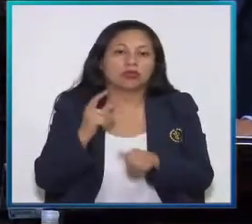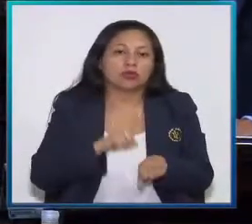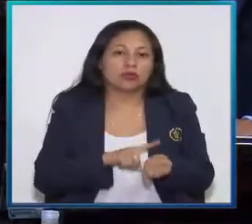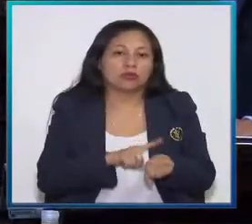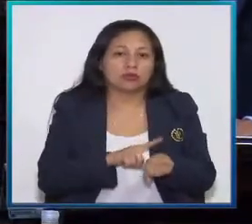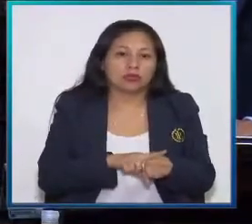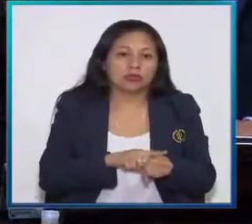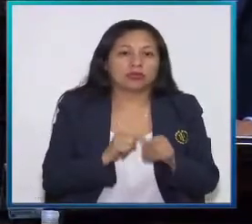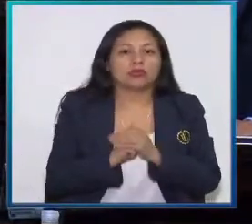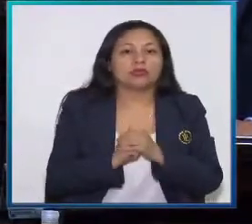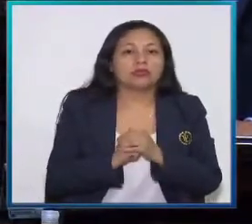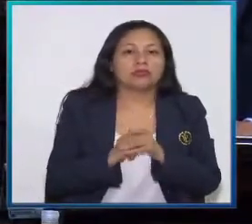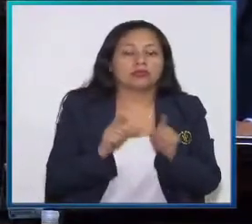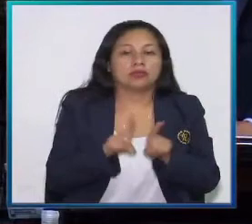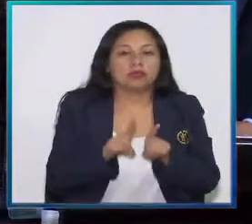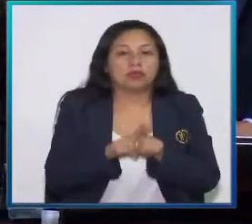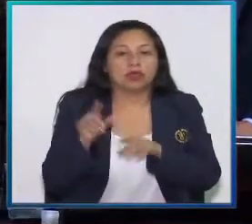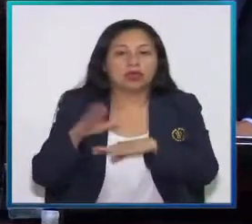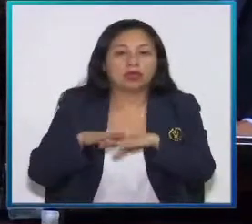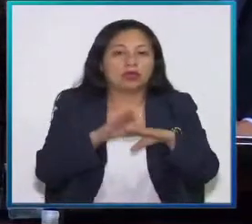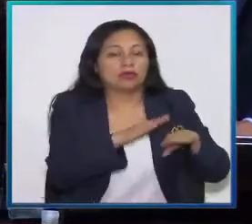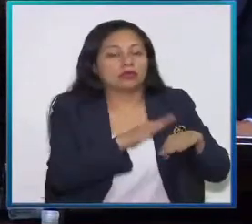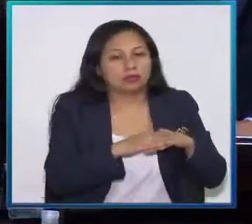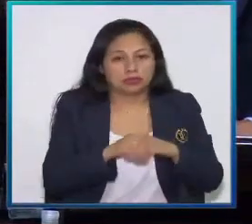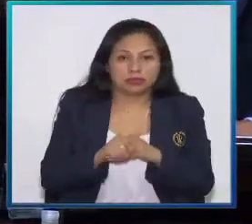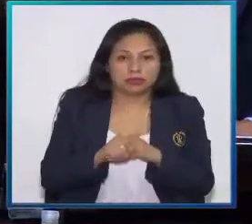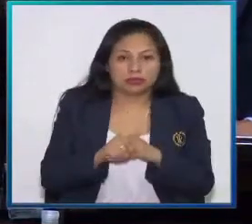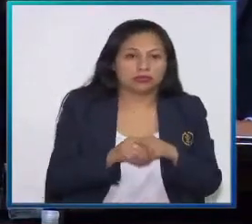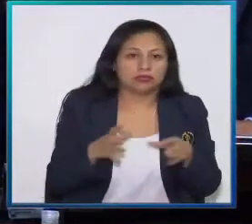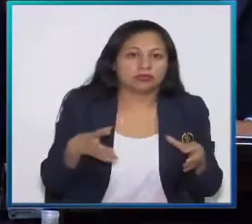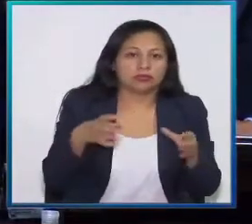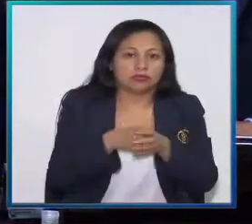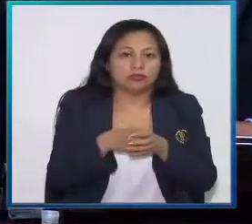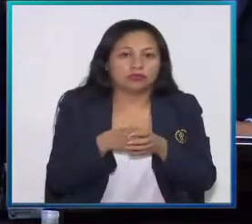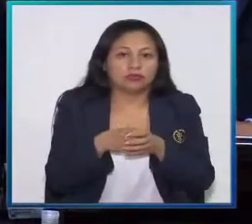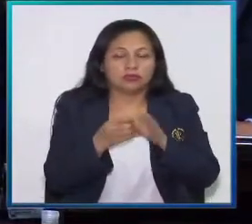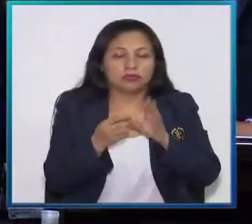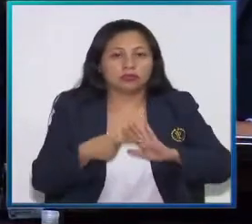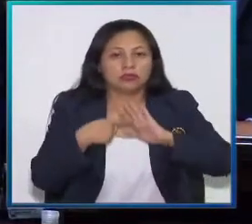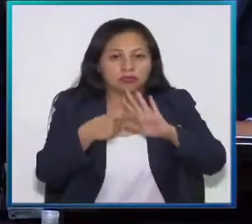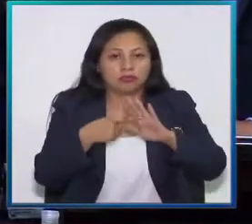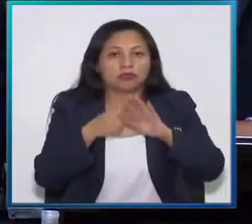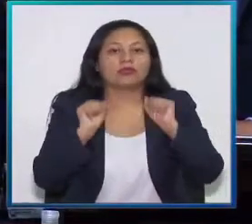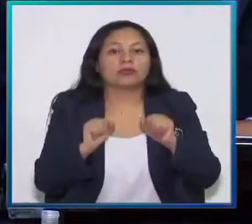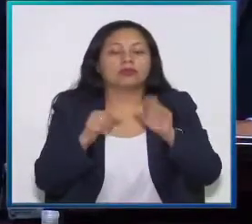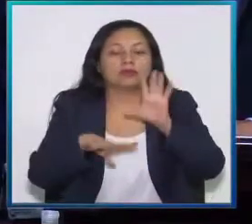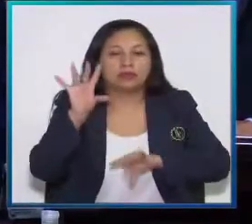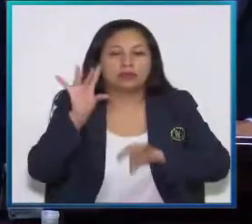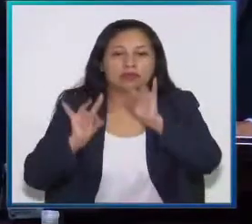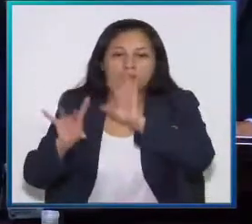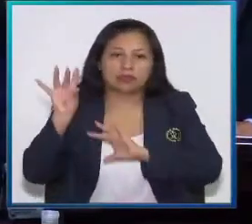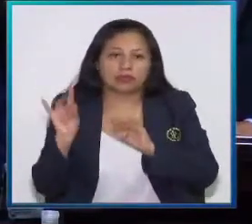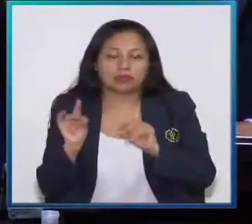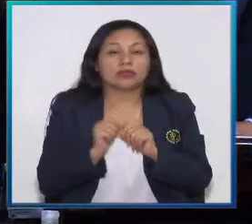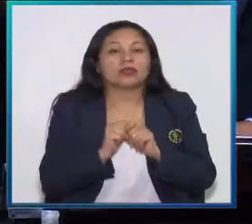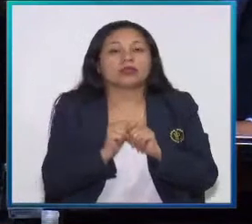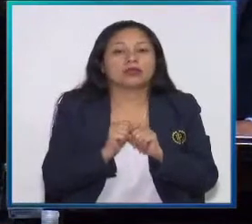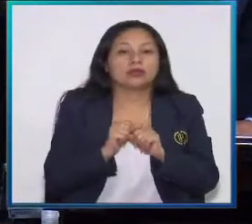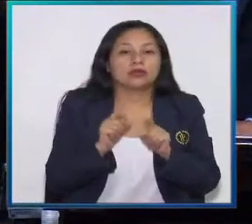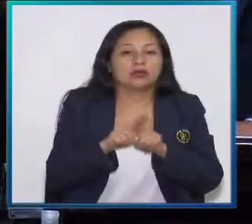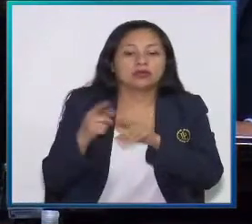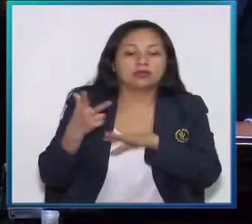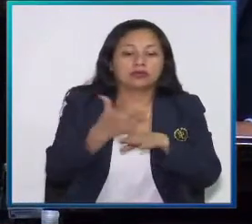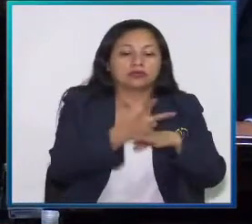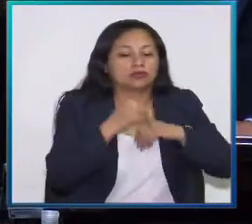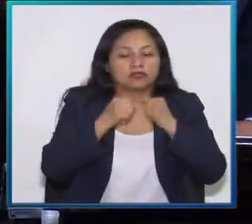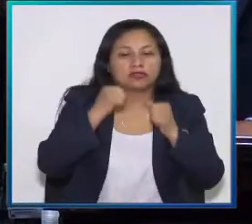en cuanto a la convocatoria de la comisión de postulación para poder elegir a un